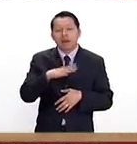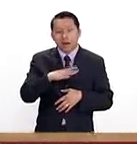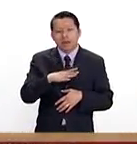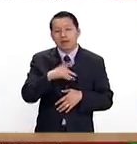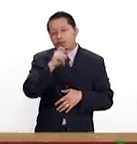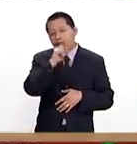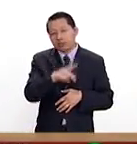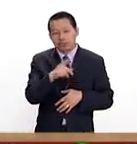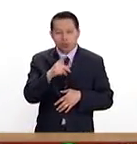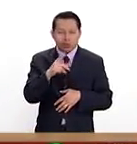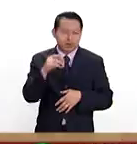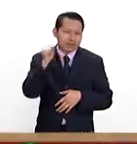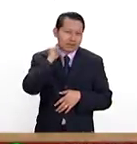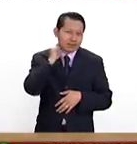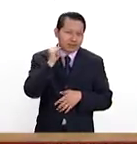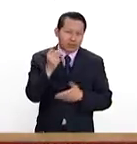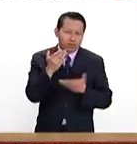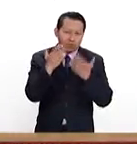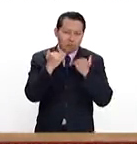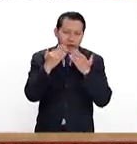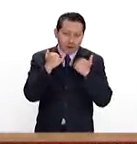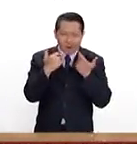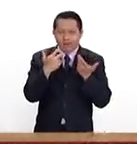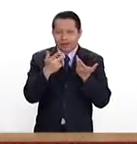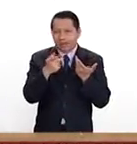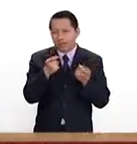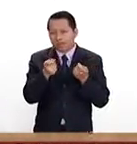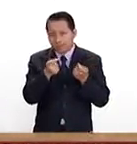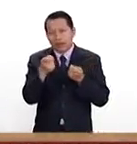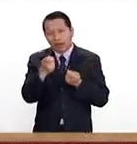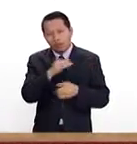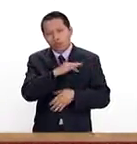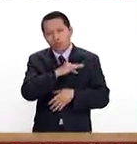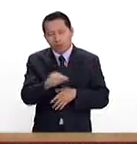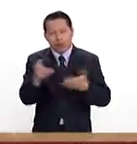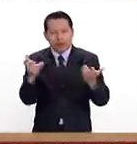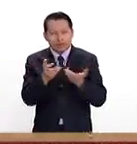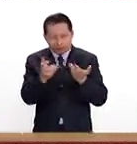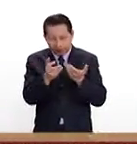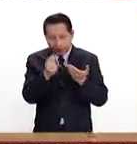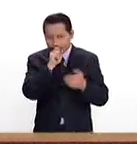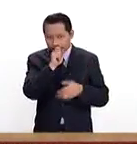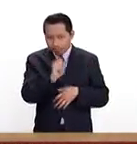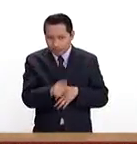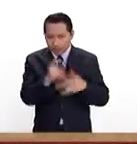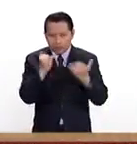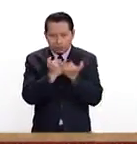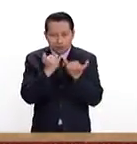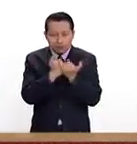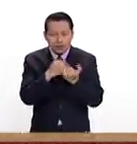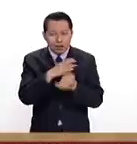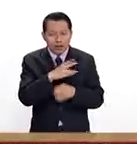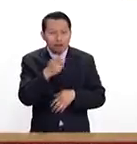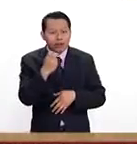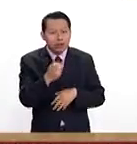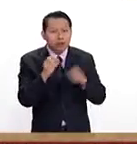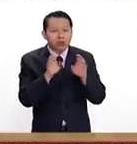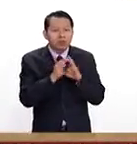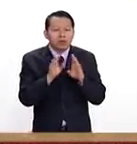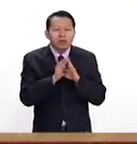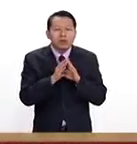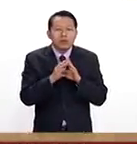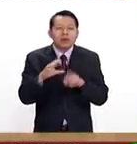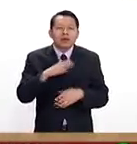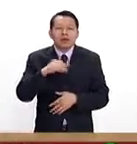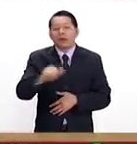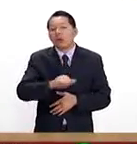el Congreso, que es lo primero que puede hacer. Y el otro, y dados estos números, lo otro